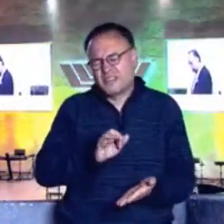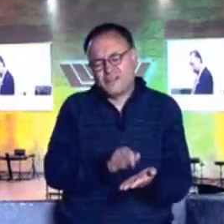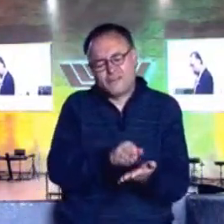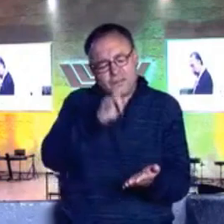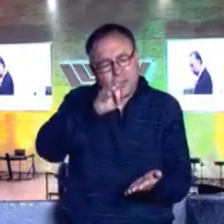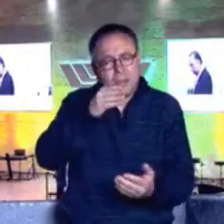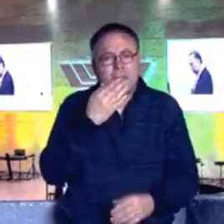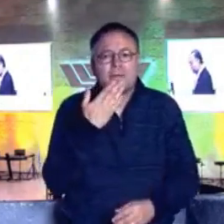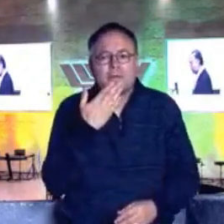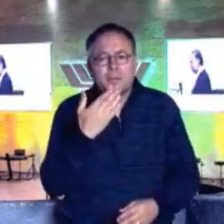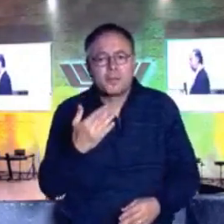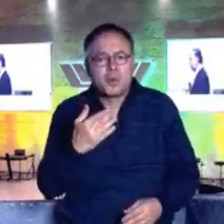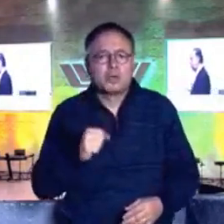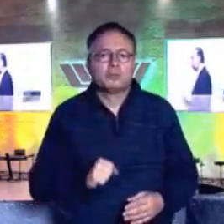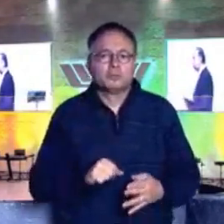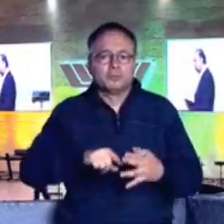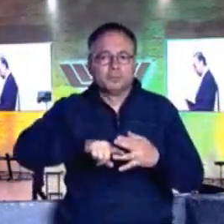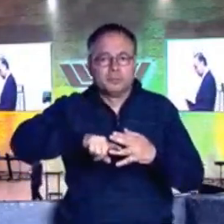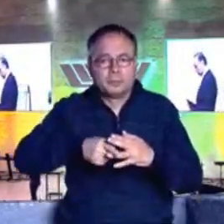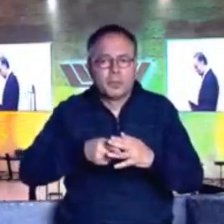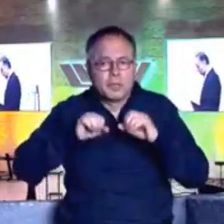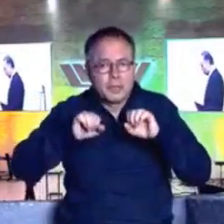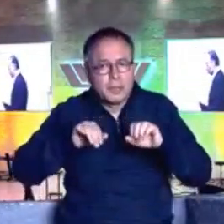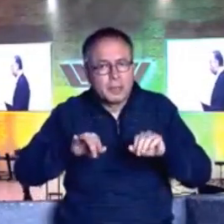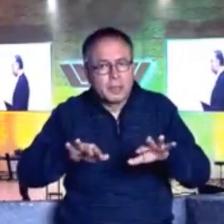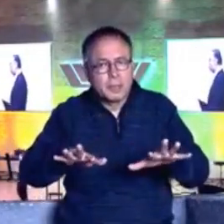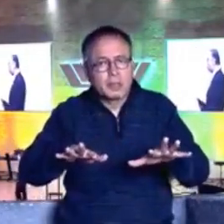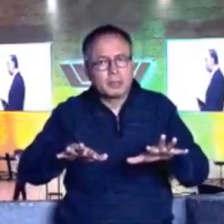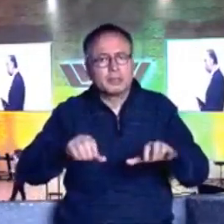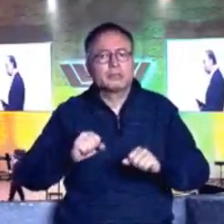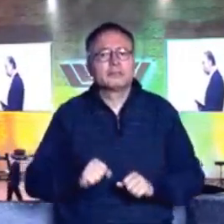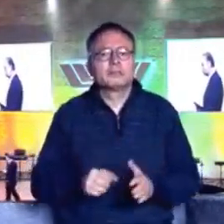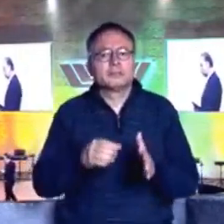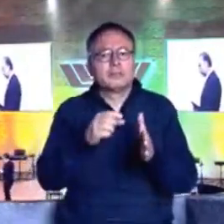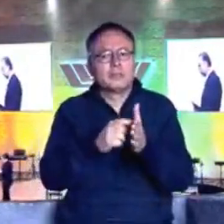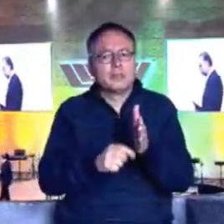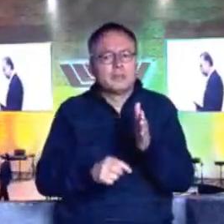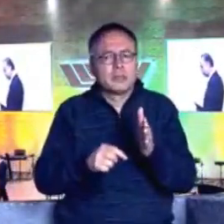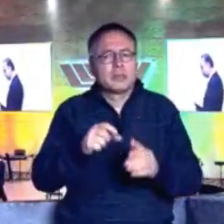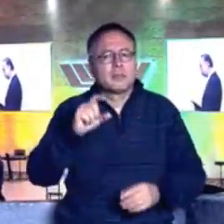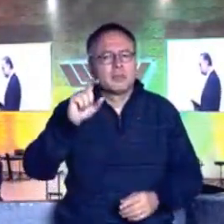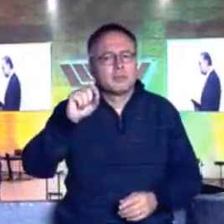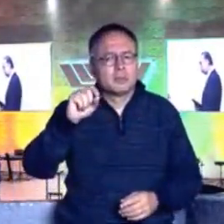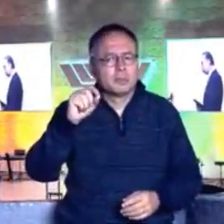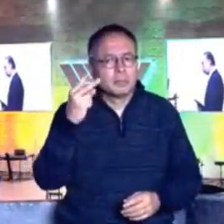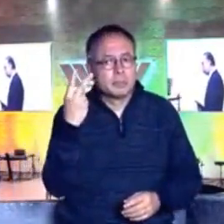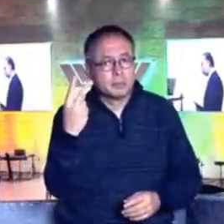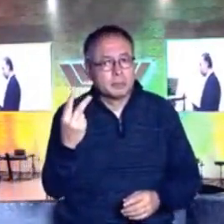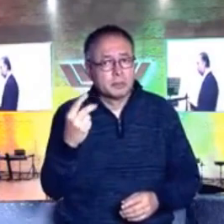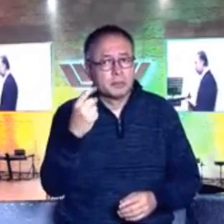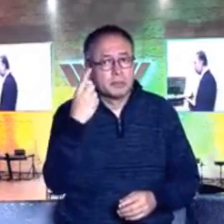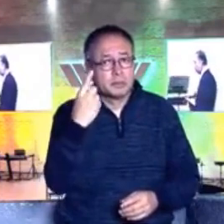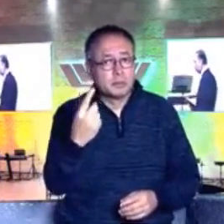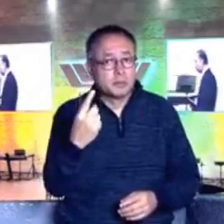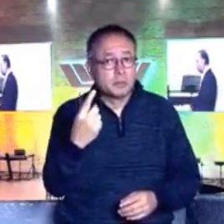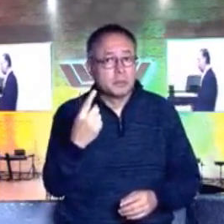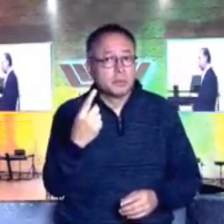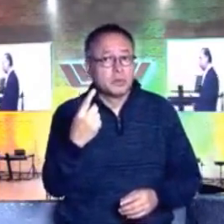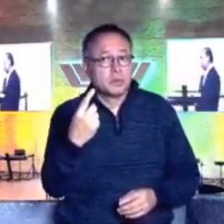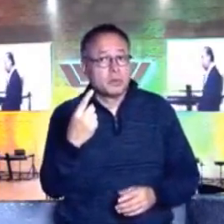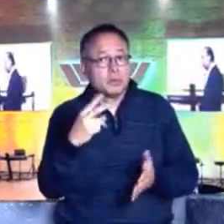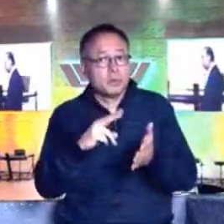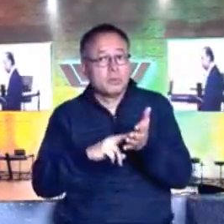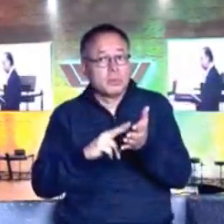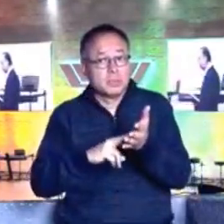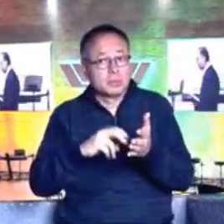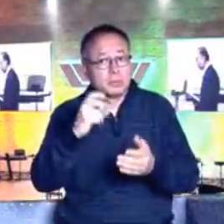al libro de Génesis capítulo 22 versículo 1 al 14 hace unos meses yo compartía acerca de